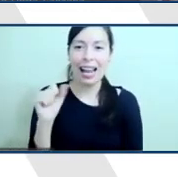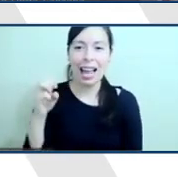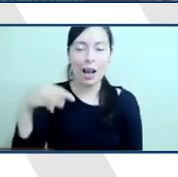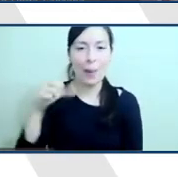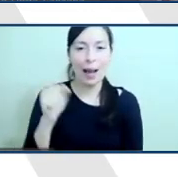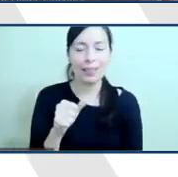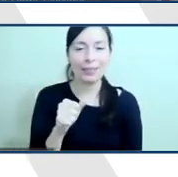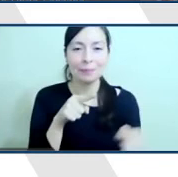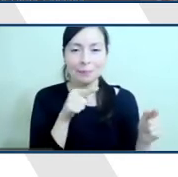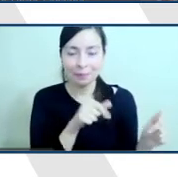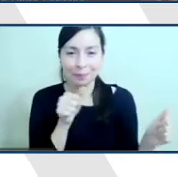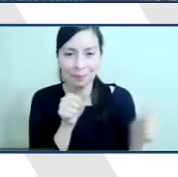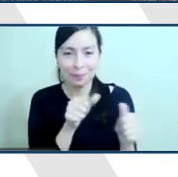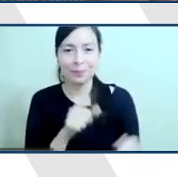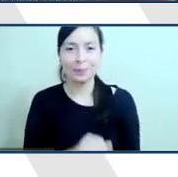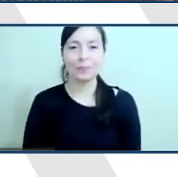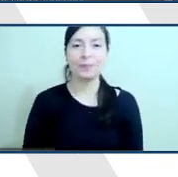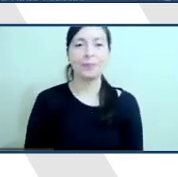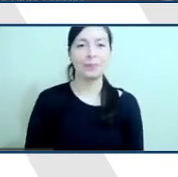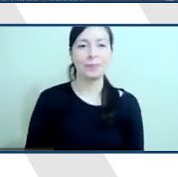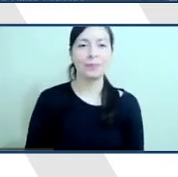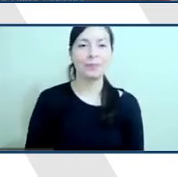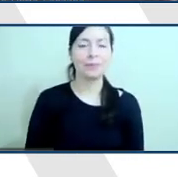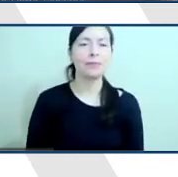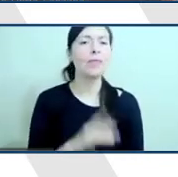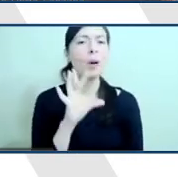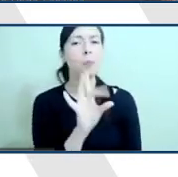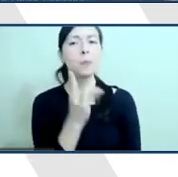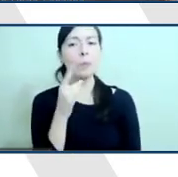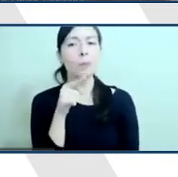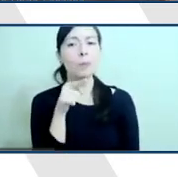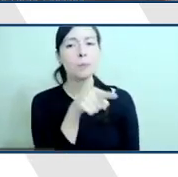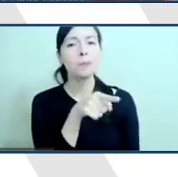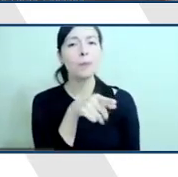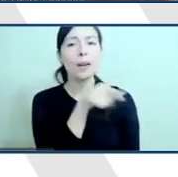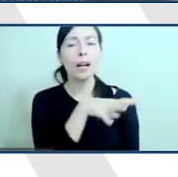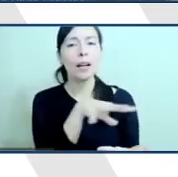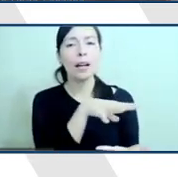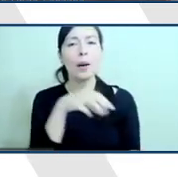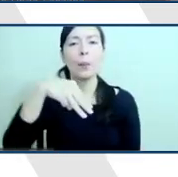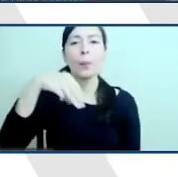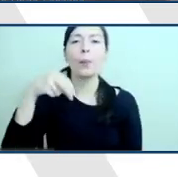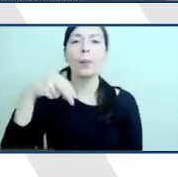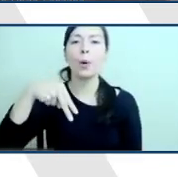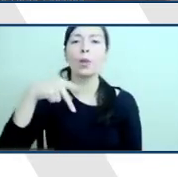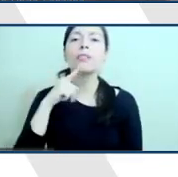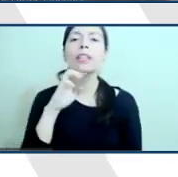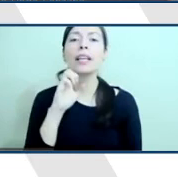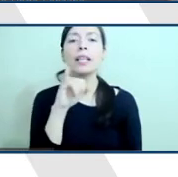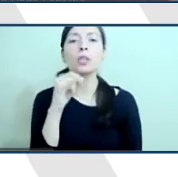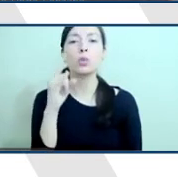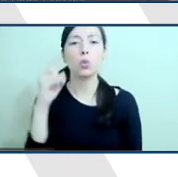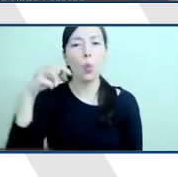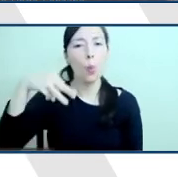abastecer a este observatorio. ¿Qué se descubrió en Montezuma, merced a todos estos años de